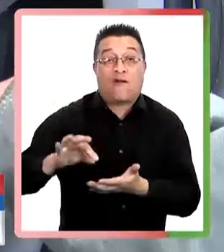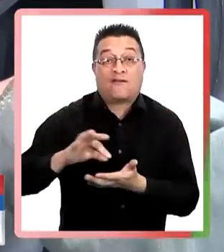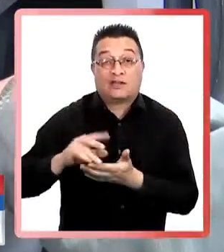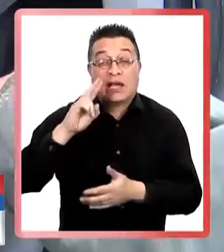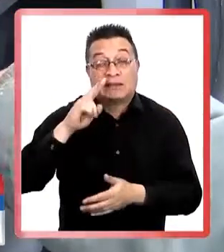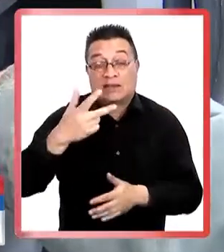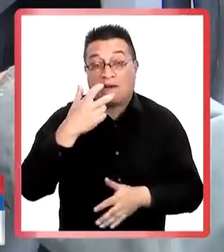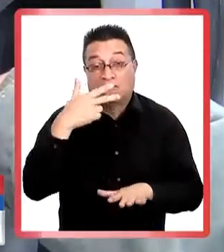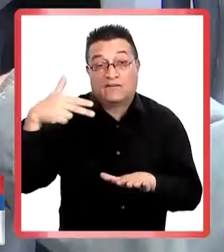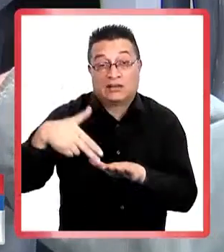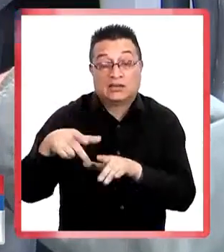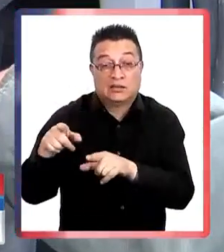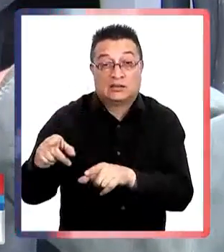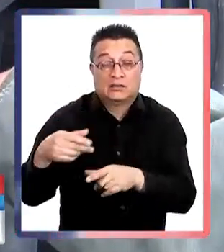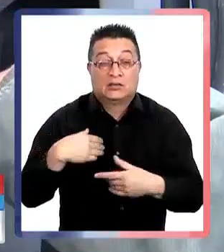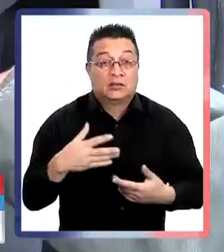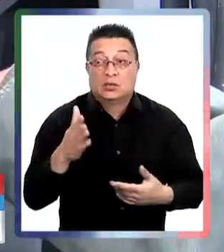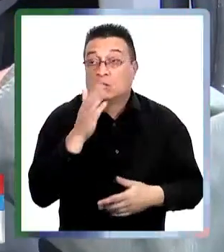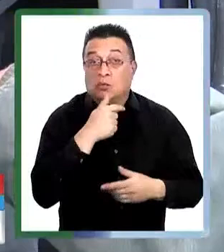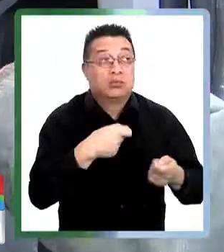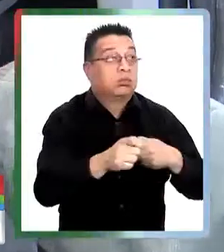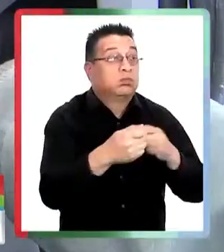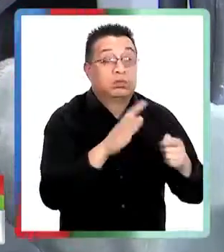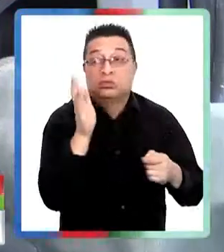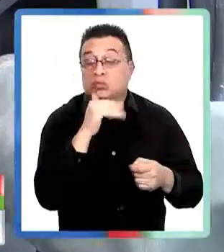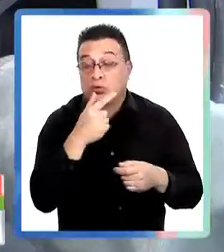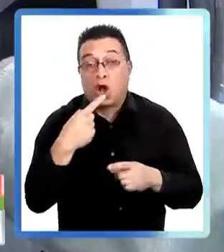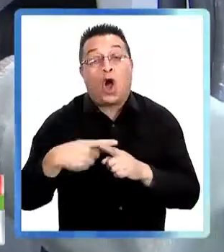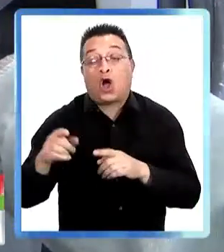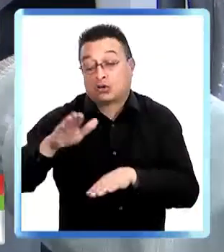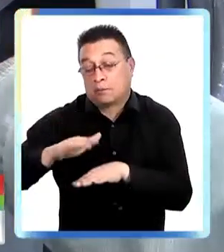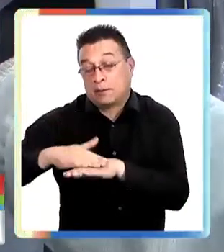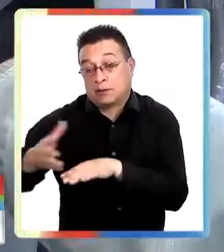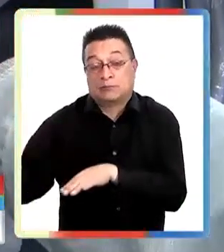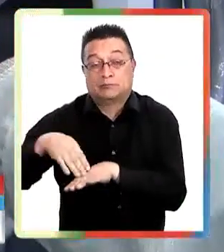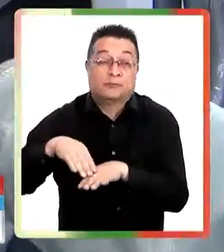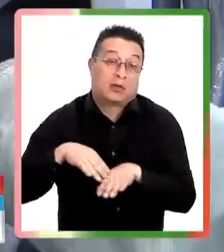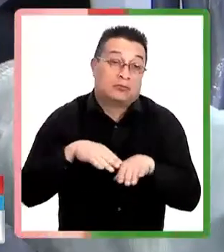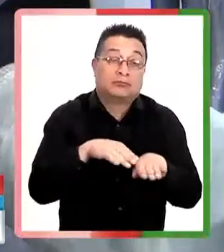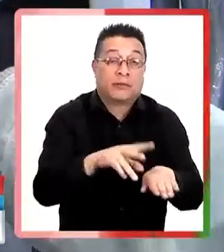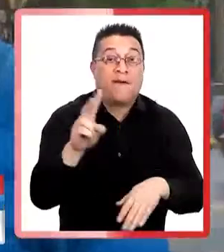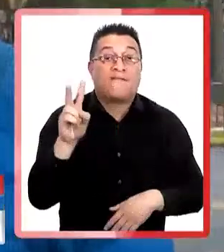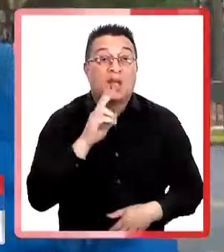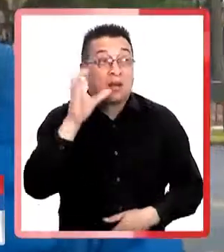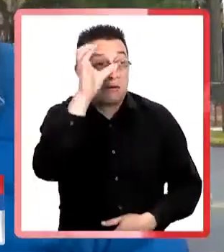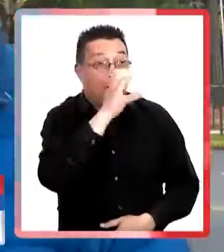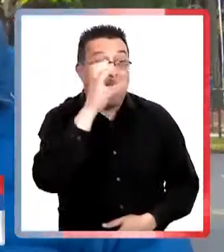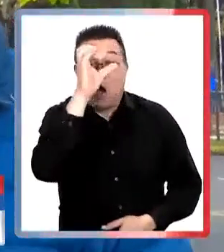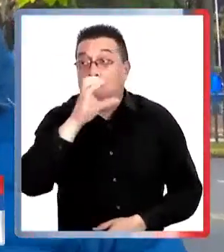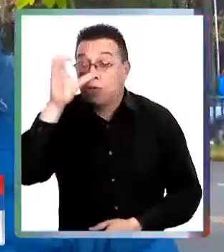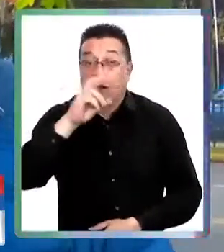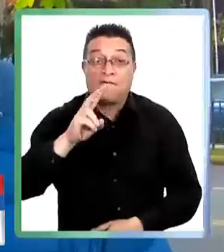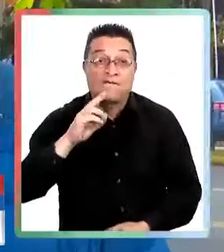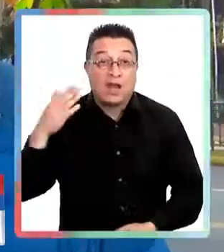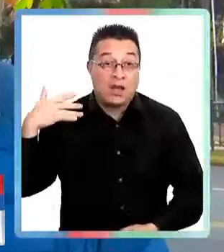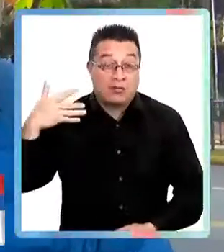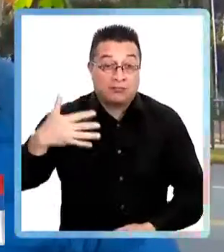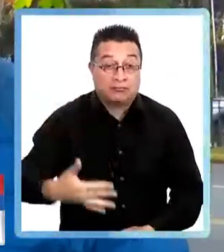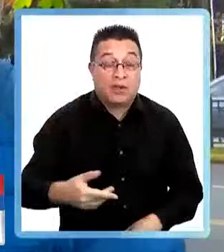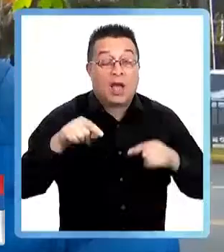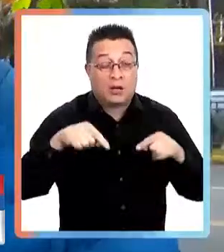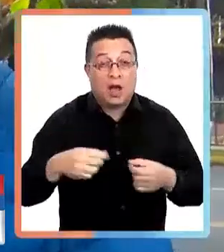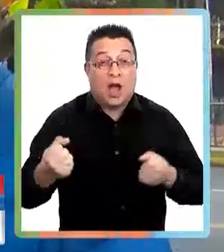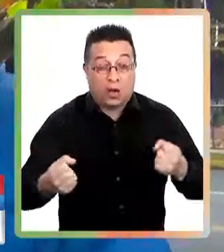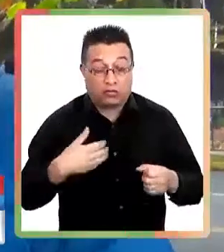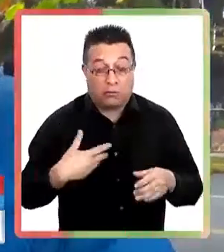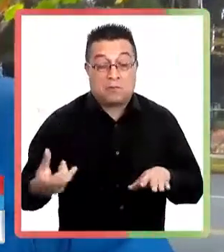la oficina sin combustible. Y no vendían en ninguna parte, así que tuve que conseguir otro vehículo para hacer la fila. Desde el viernes buscando combustible.